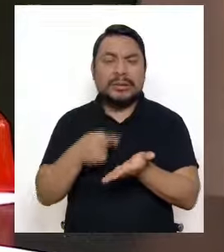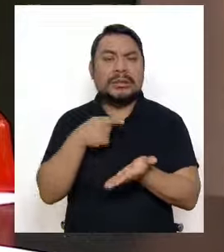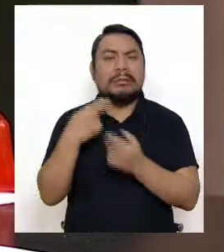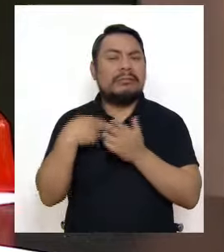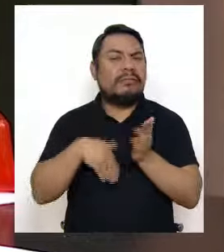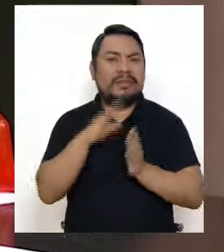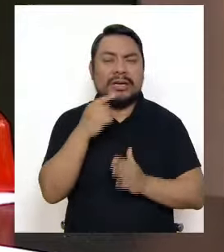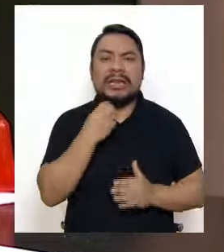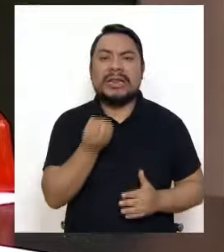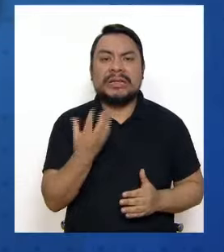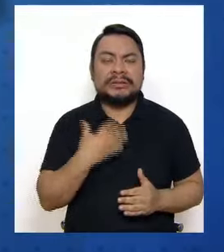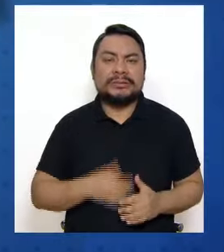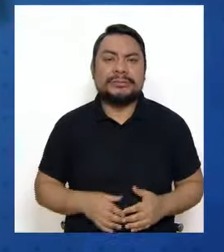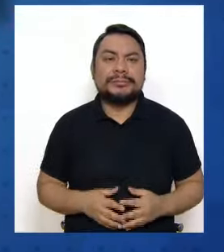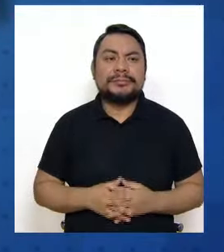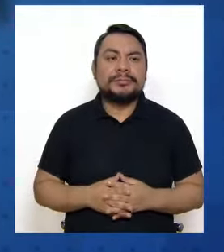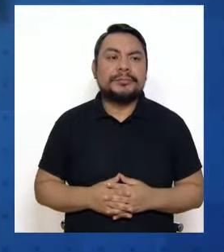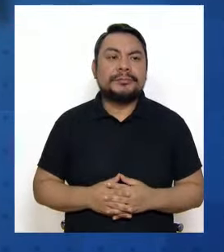cargo